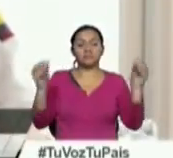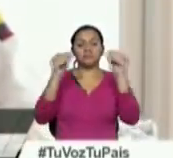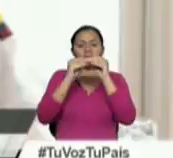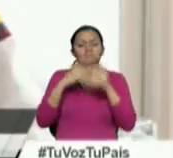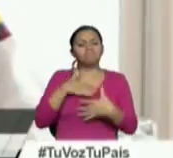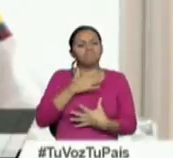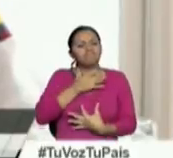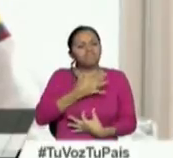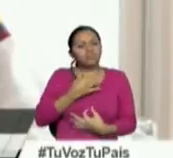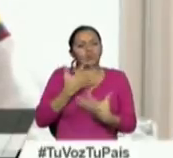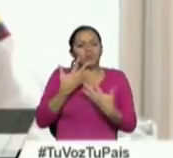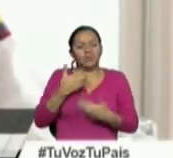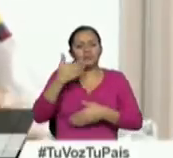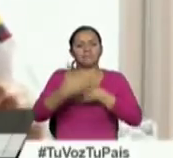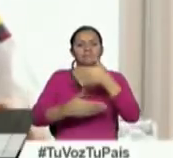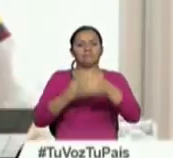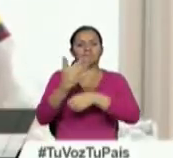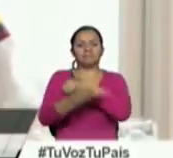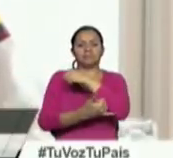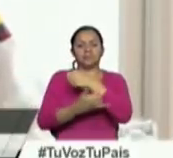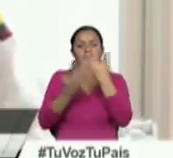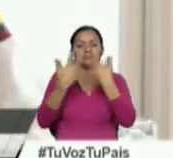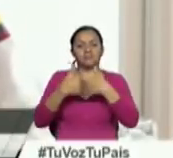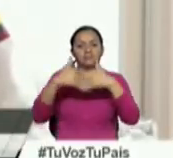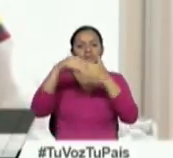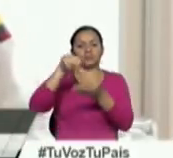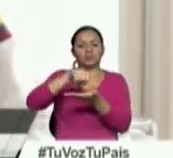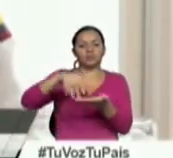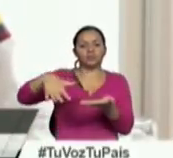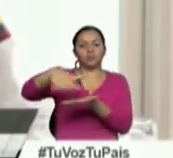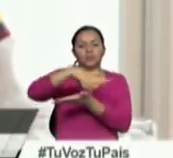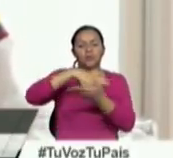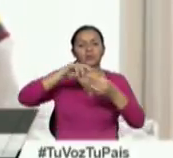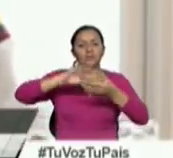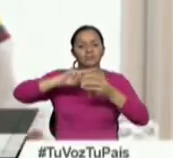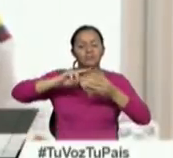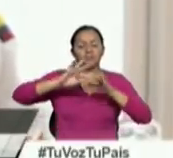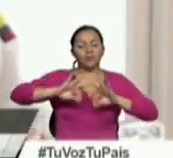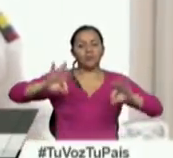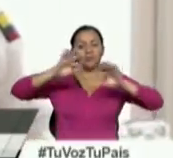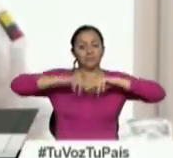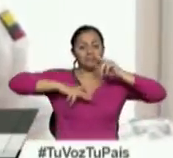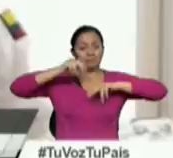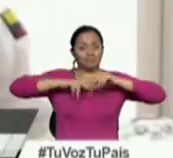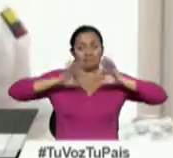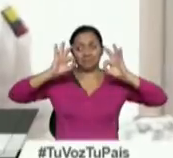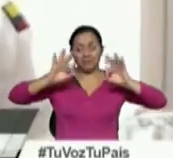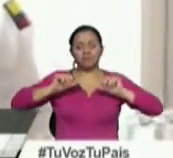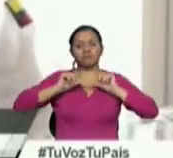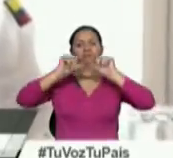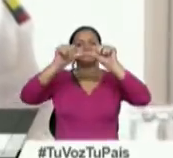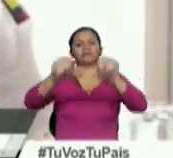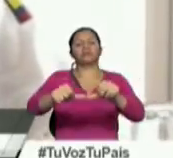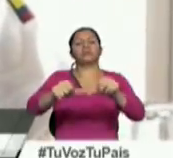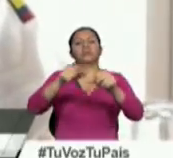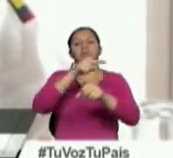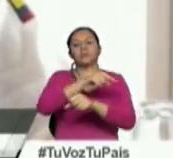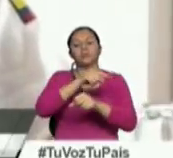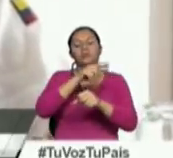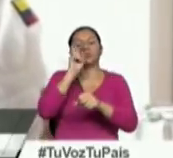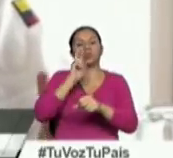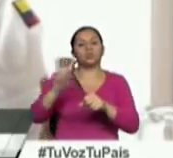de construir país, de potenciar ciudades desde la infraestructura, un turismo sostenible como instrumento de